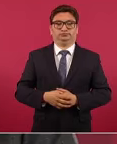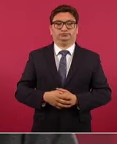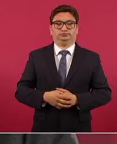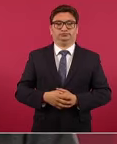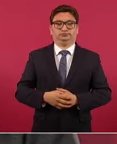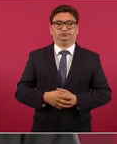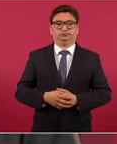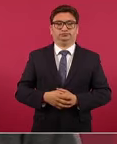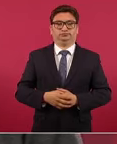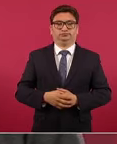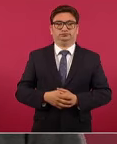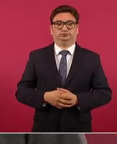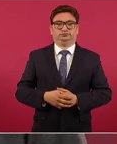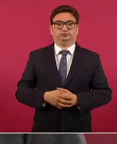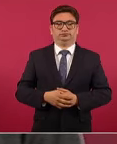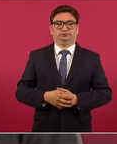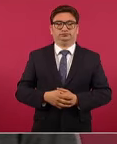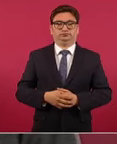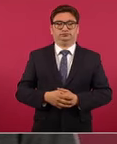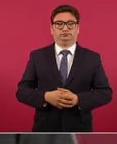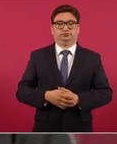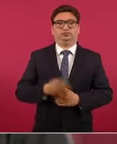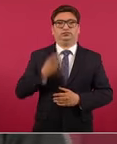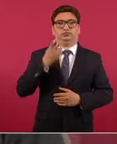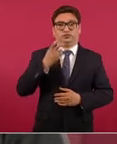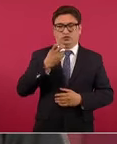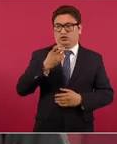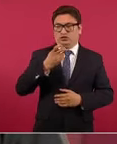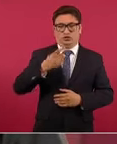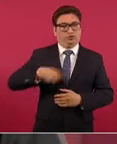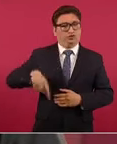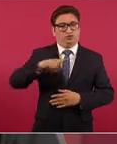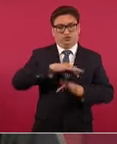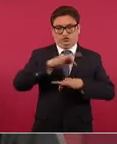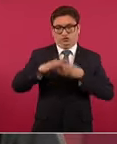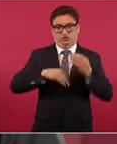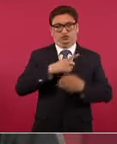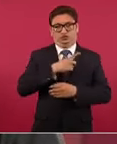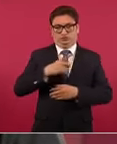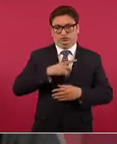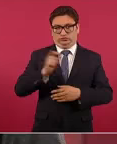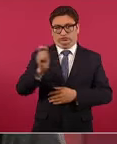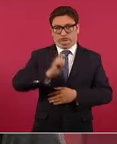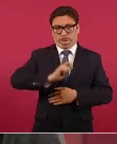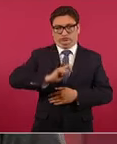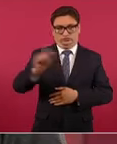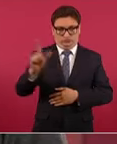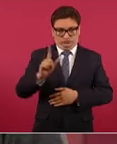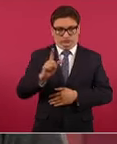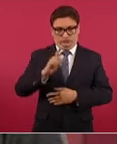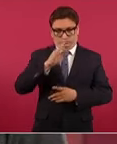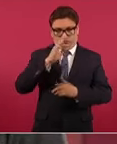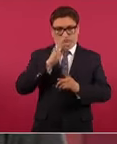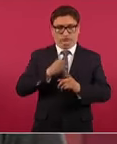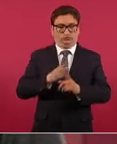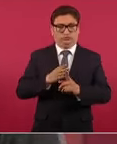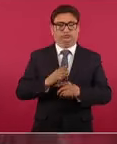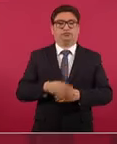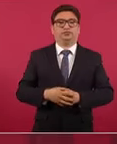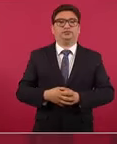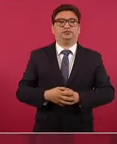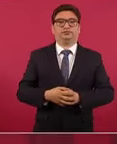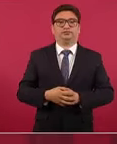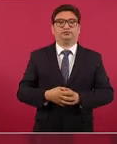todos a ser muy profesionales muy objetivos sí y no